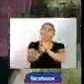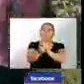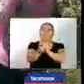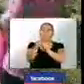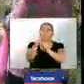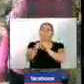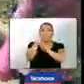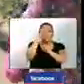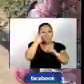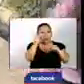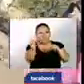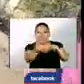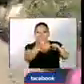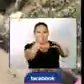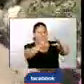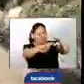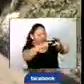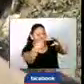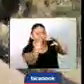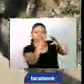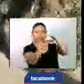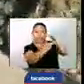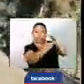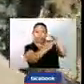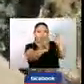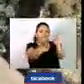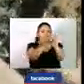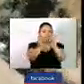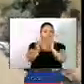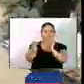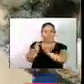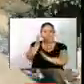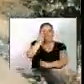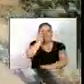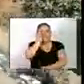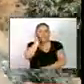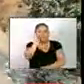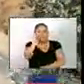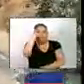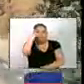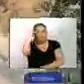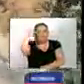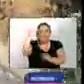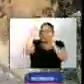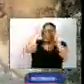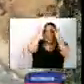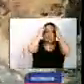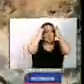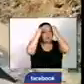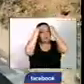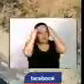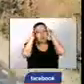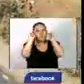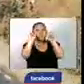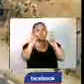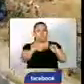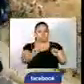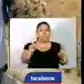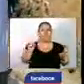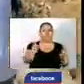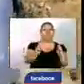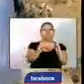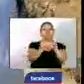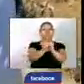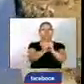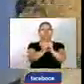las redes sociales son un medio tan eficaz que ayudó que el sueño de una madre desesperada y angustiada pudiera hacerse